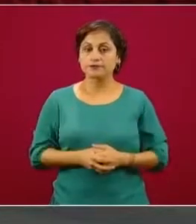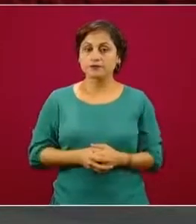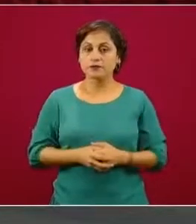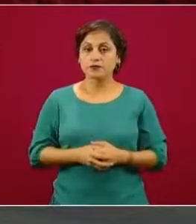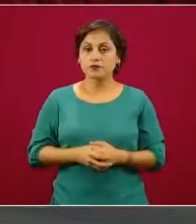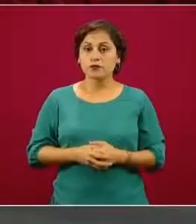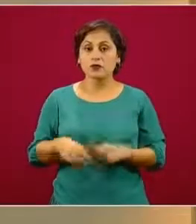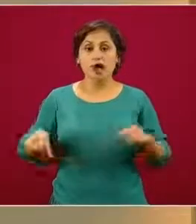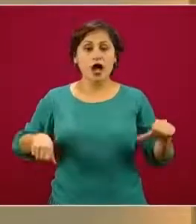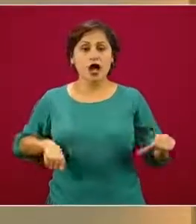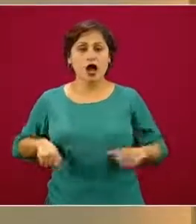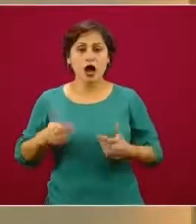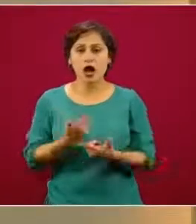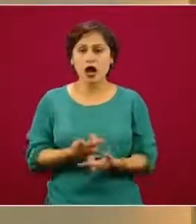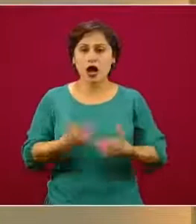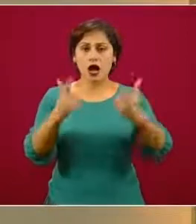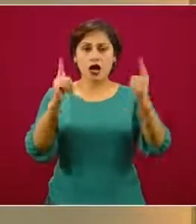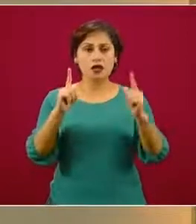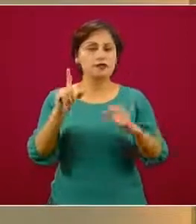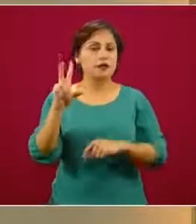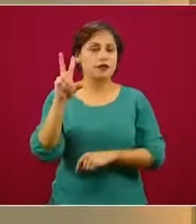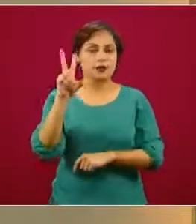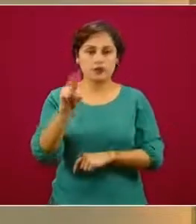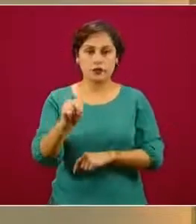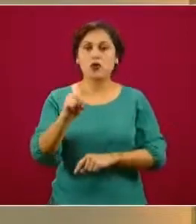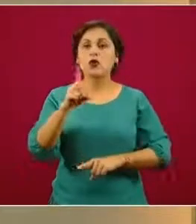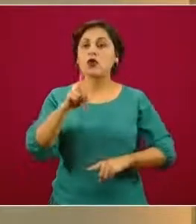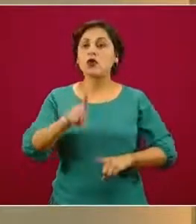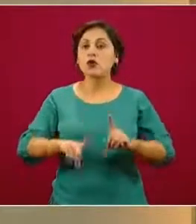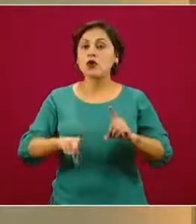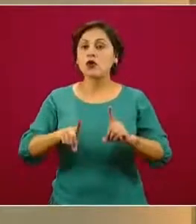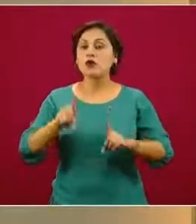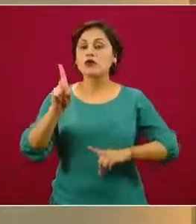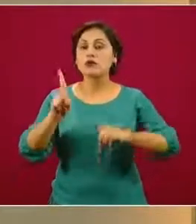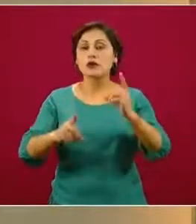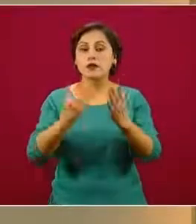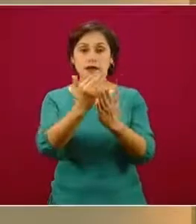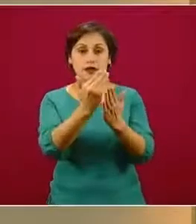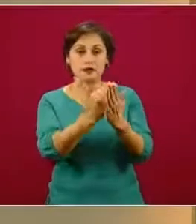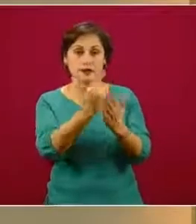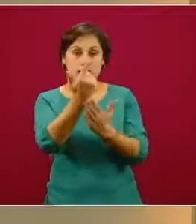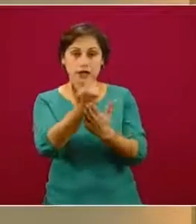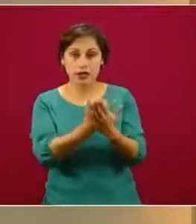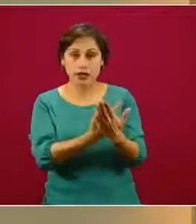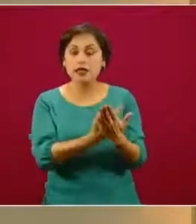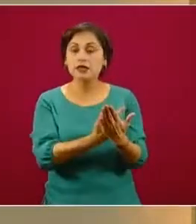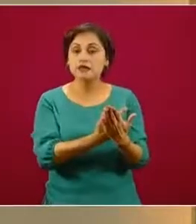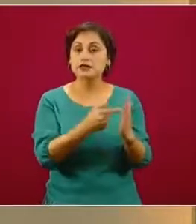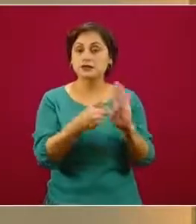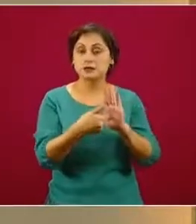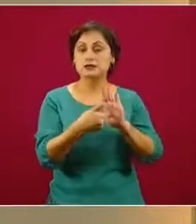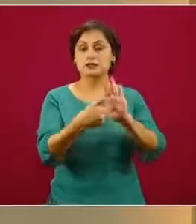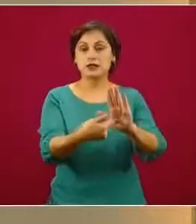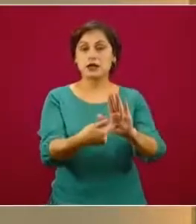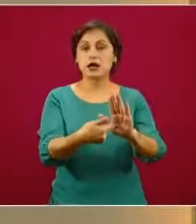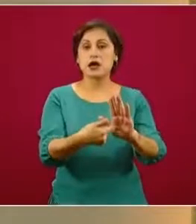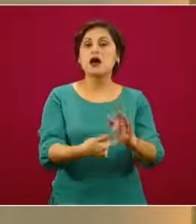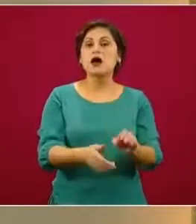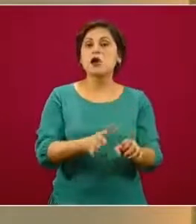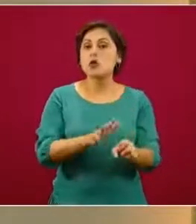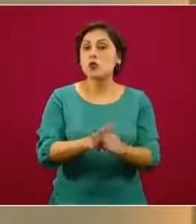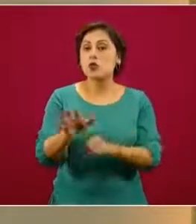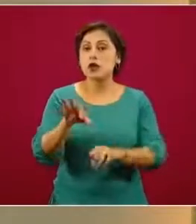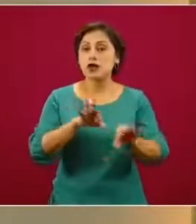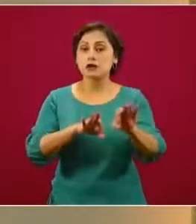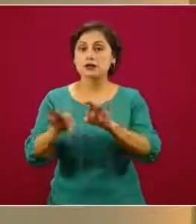actividades laborales que no hayan sido consideradas como esenciales. La lista está claramente especificada en el acuerdo